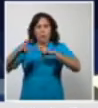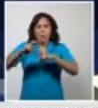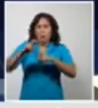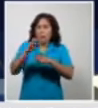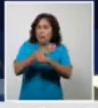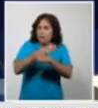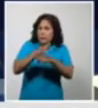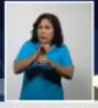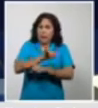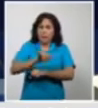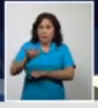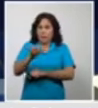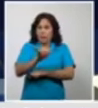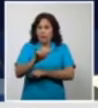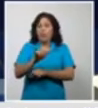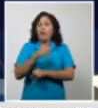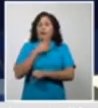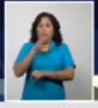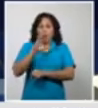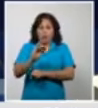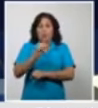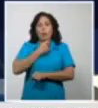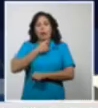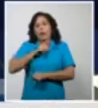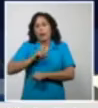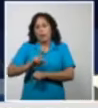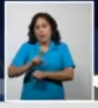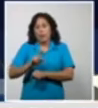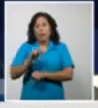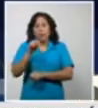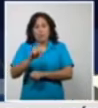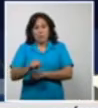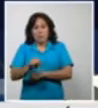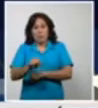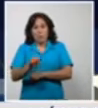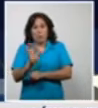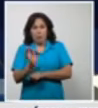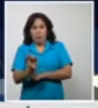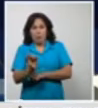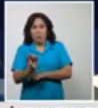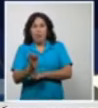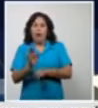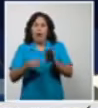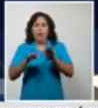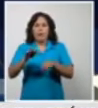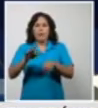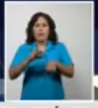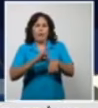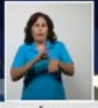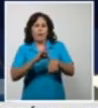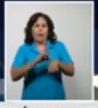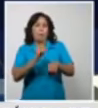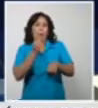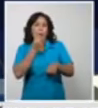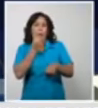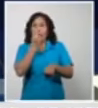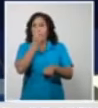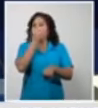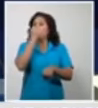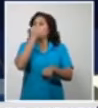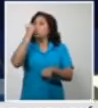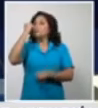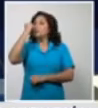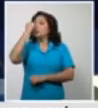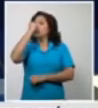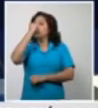mundo. Y, por ejemplo, en el caso de la muestra de exudado nasofaríngeo que se